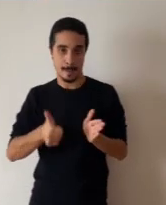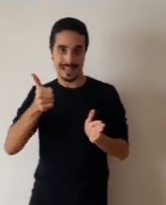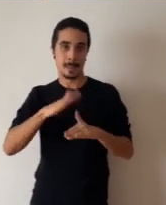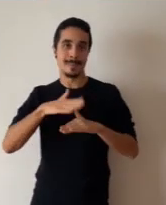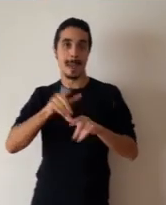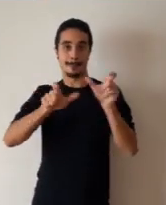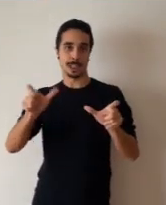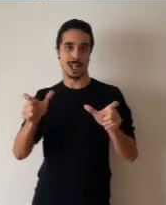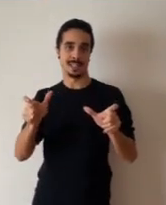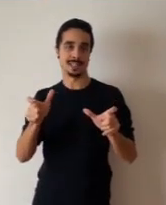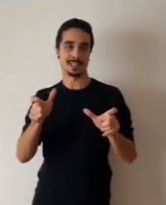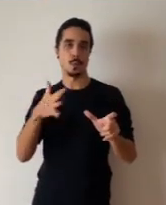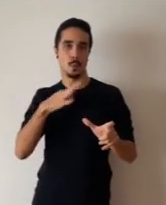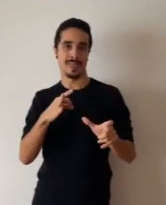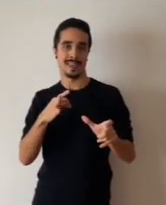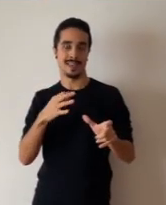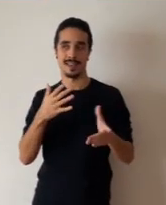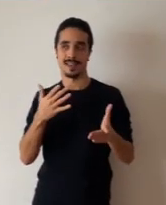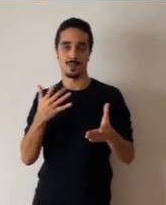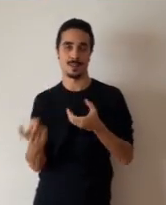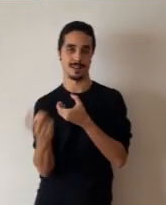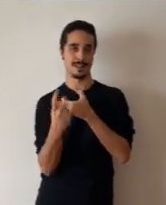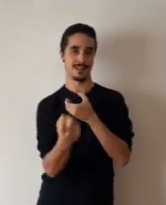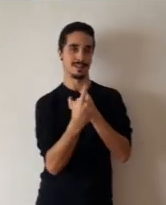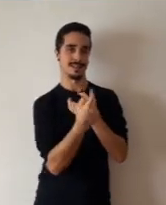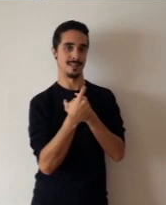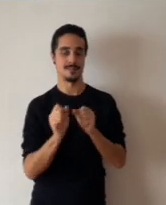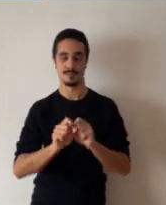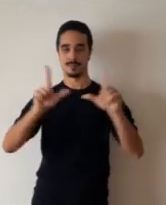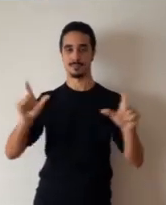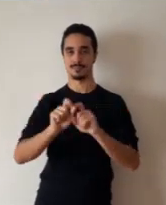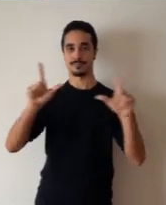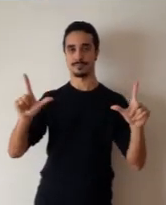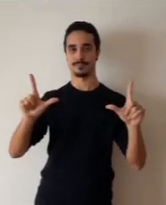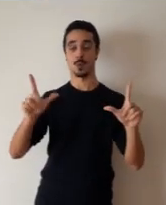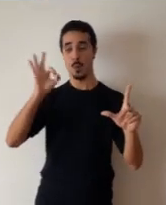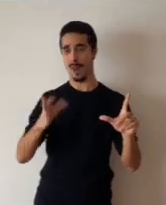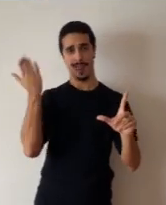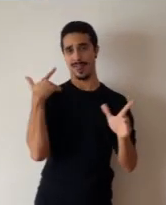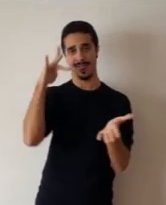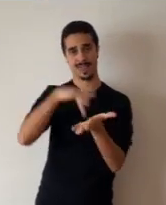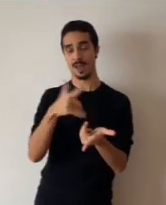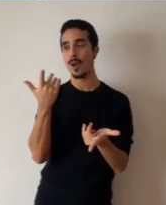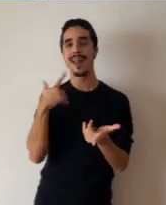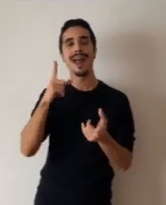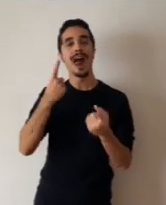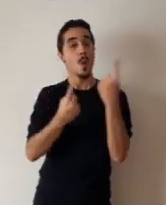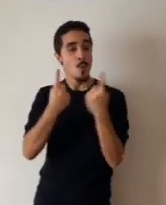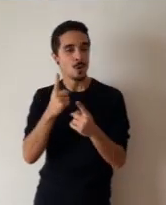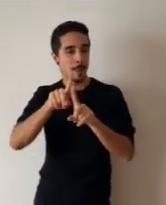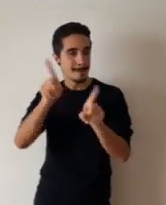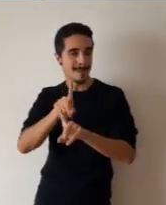que más personas se puedan ir conectando, como hice el otro día, como habéis enviado